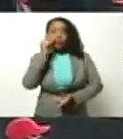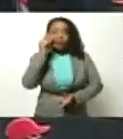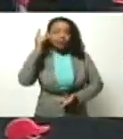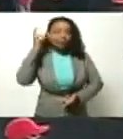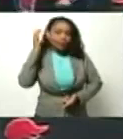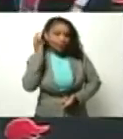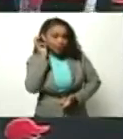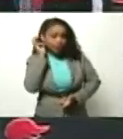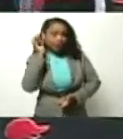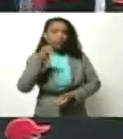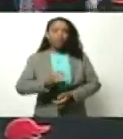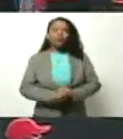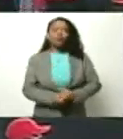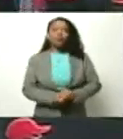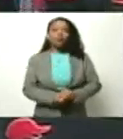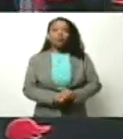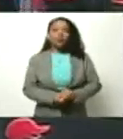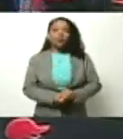de la mujer